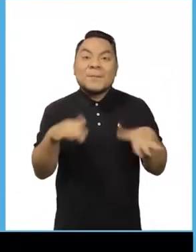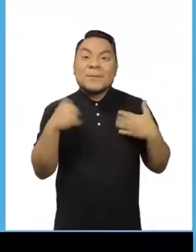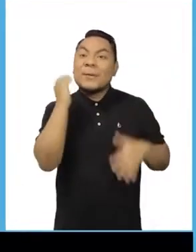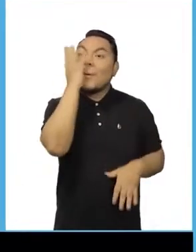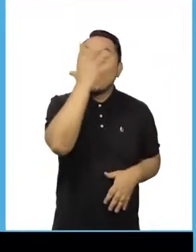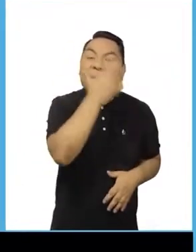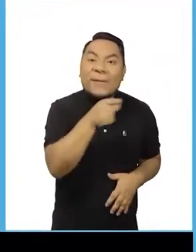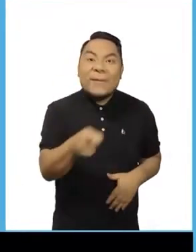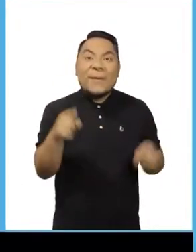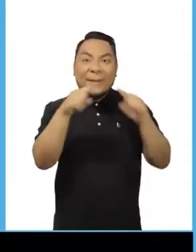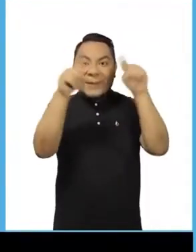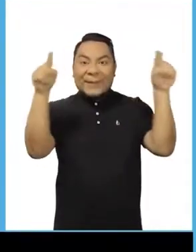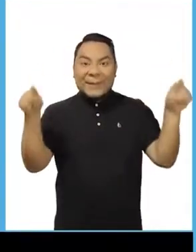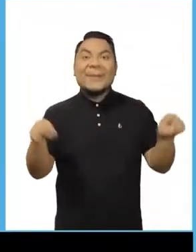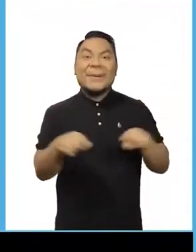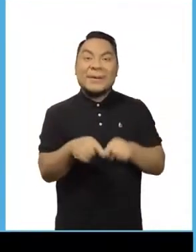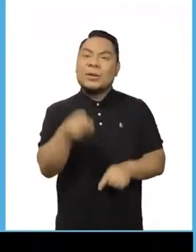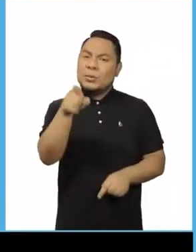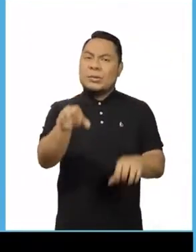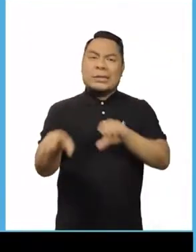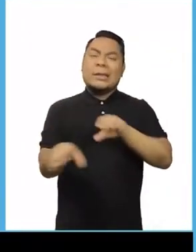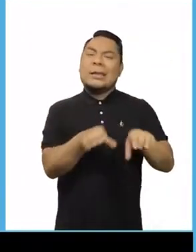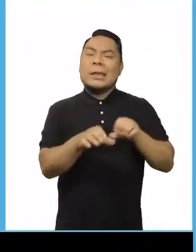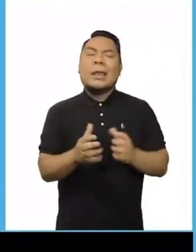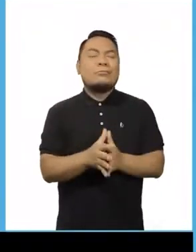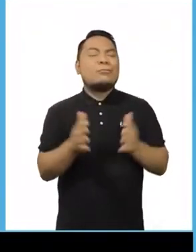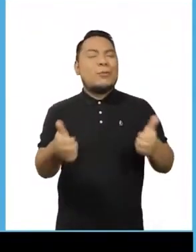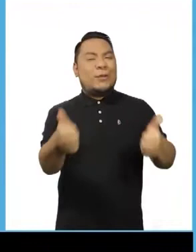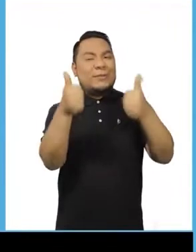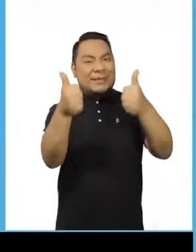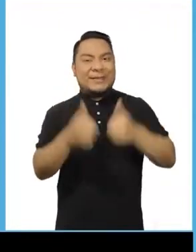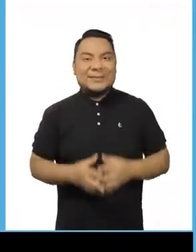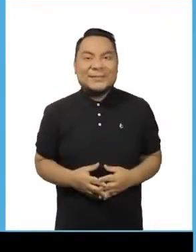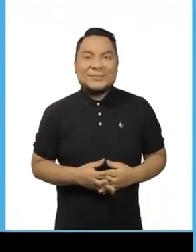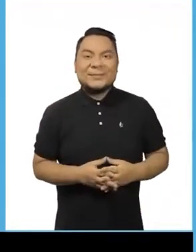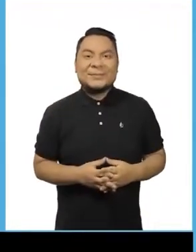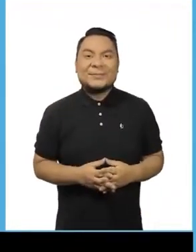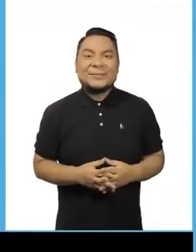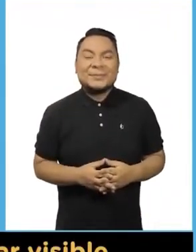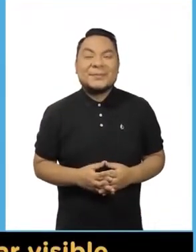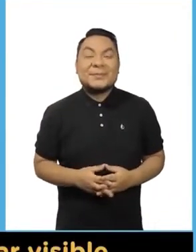¡Qué lindo quedó el mural! ¡Lo hiciste muy bien!